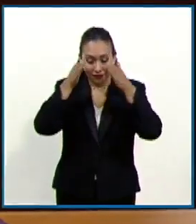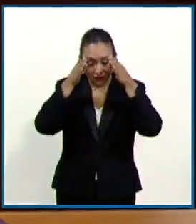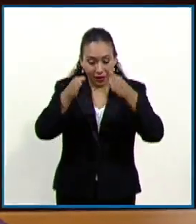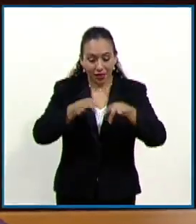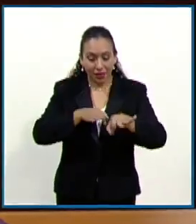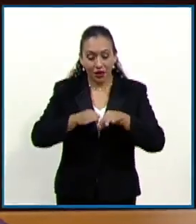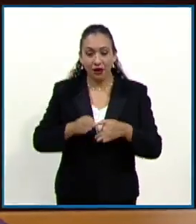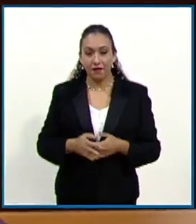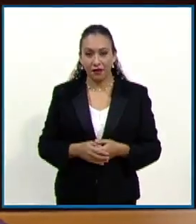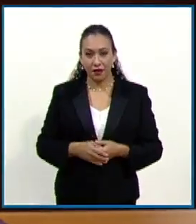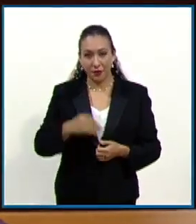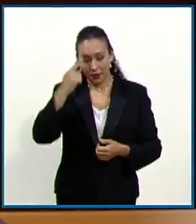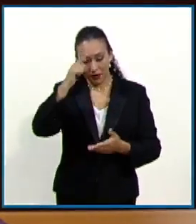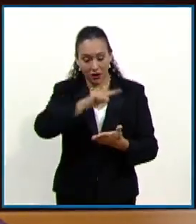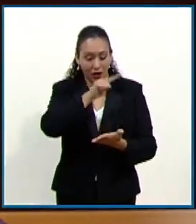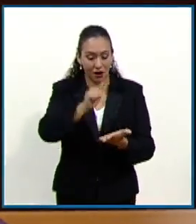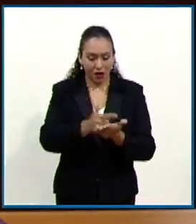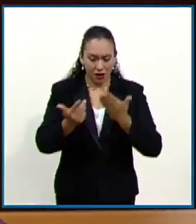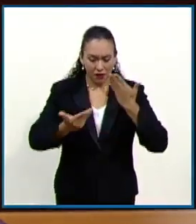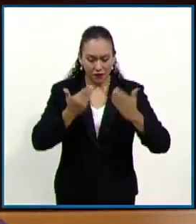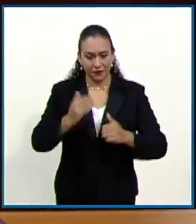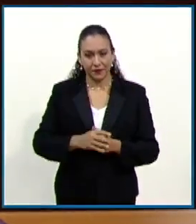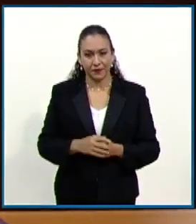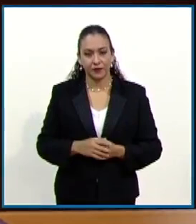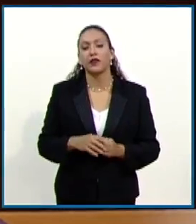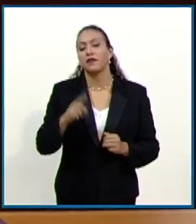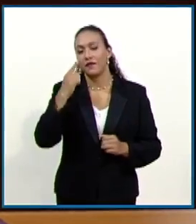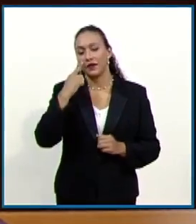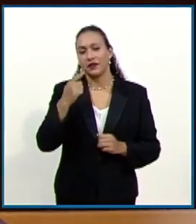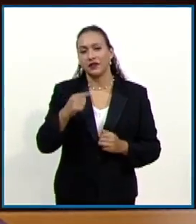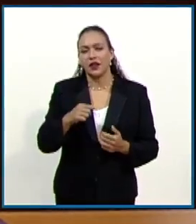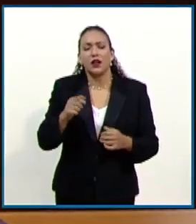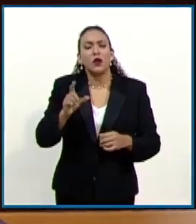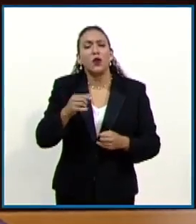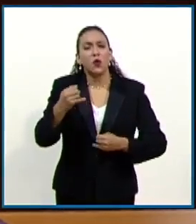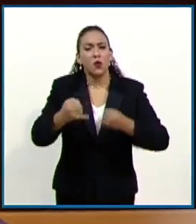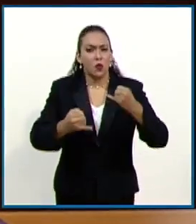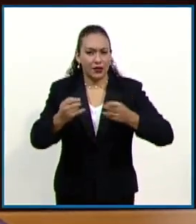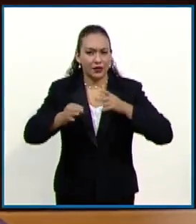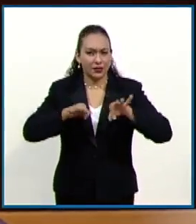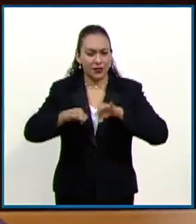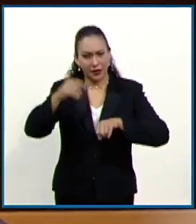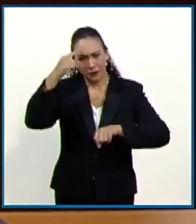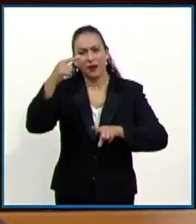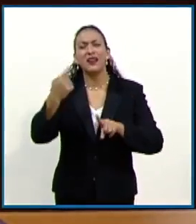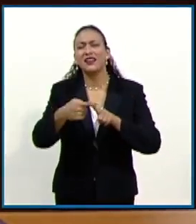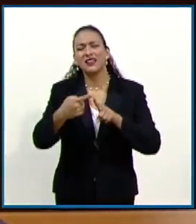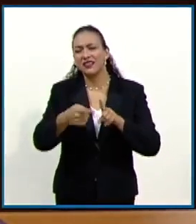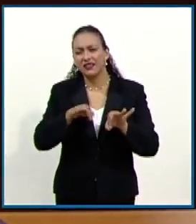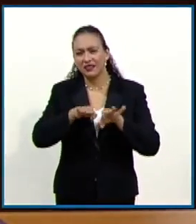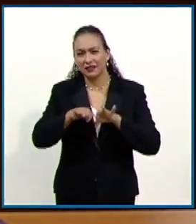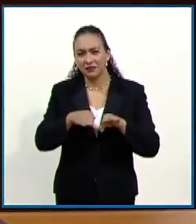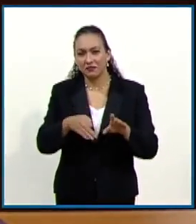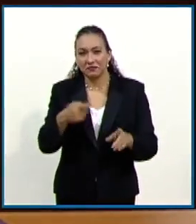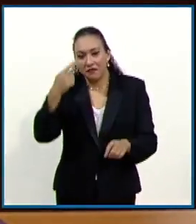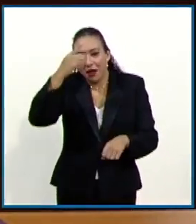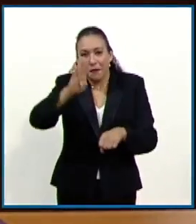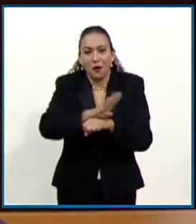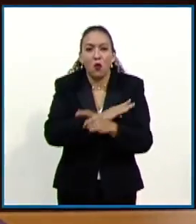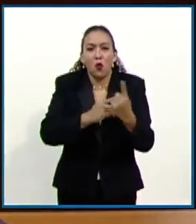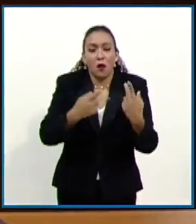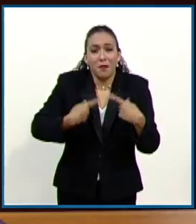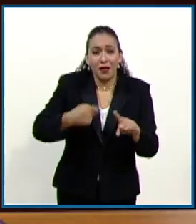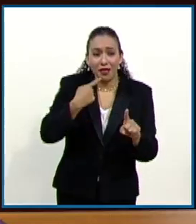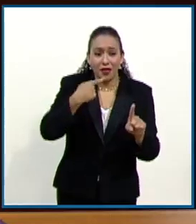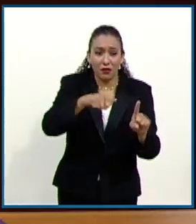Para garantizar esta estabilidad, ¿es a favor de quién? De las propias partes en este acceso a la justicia, para que sea